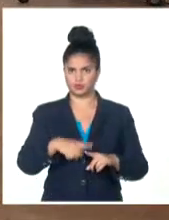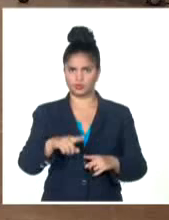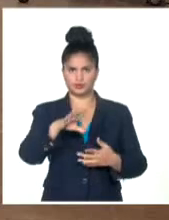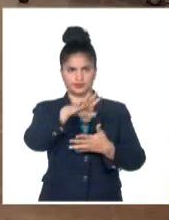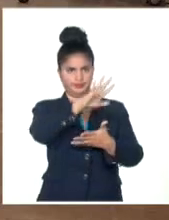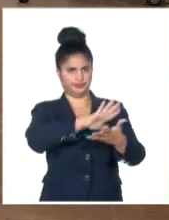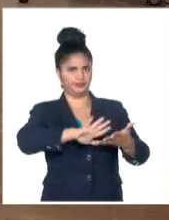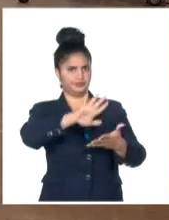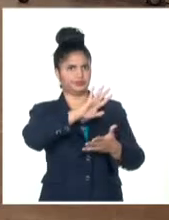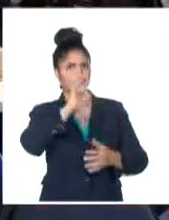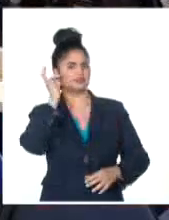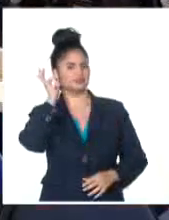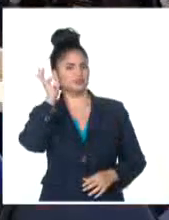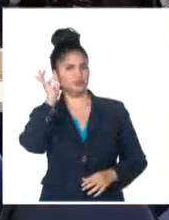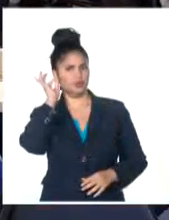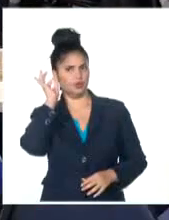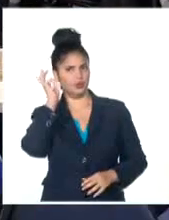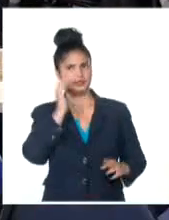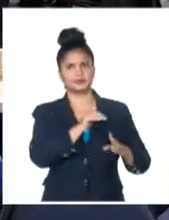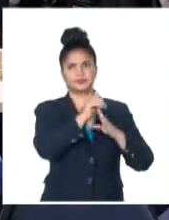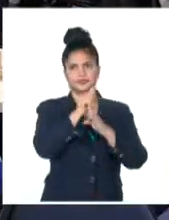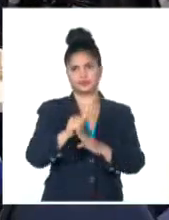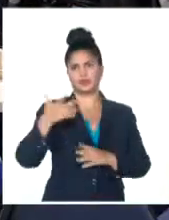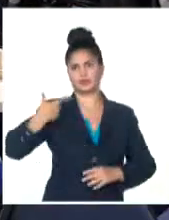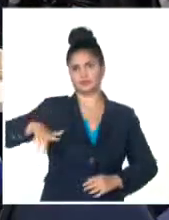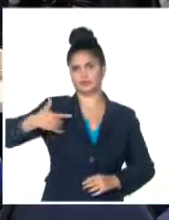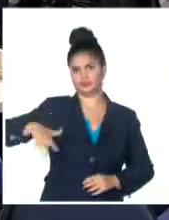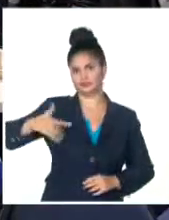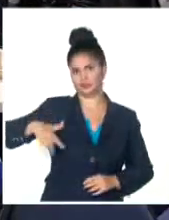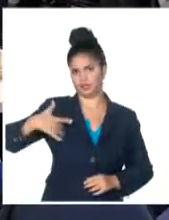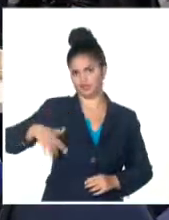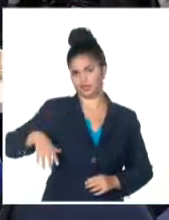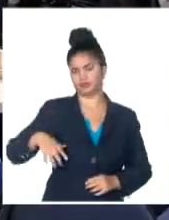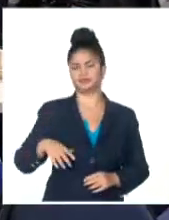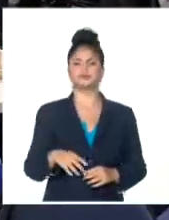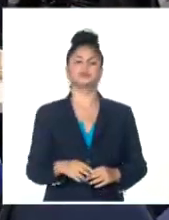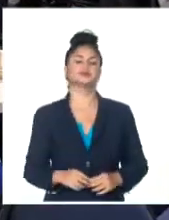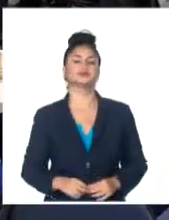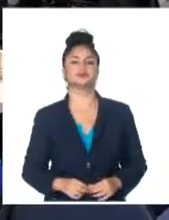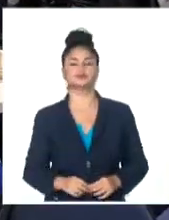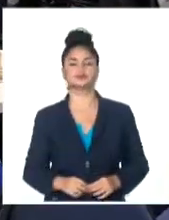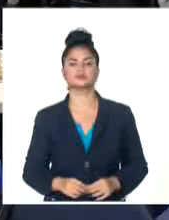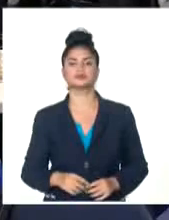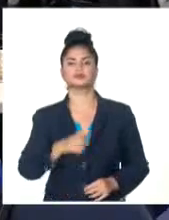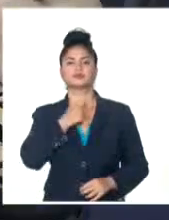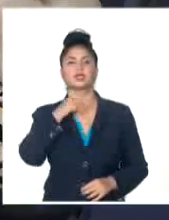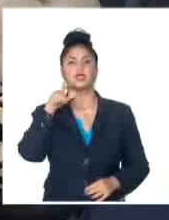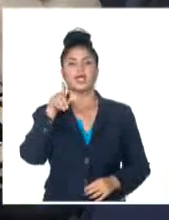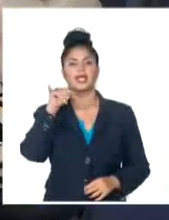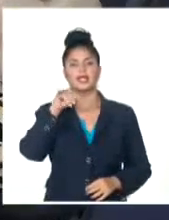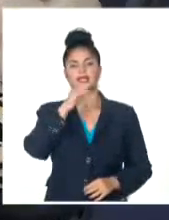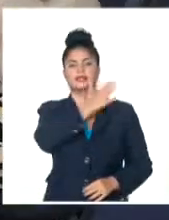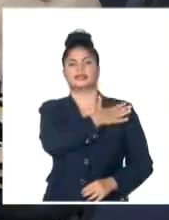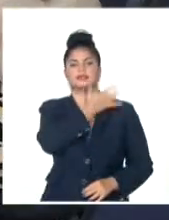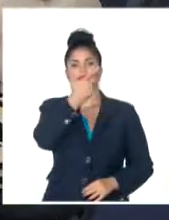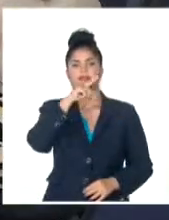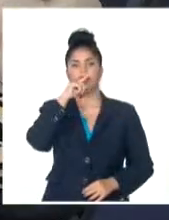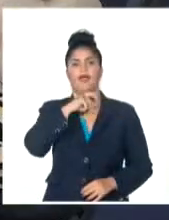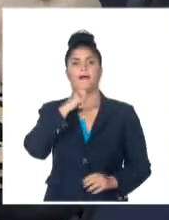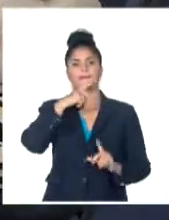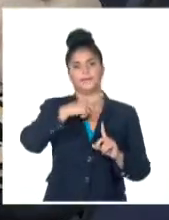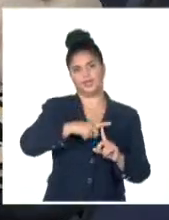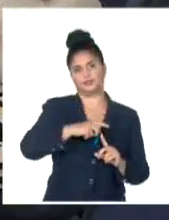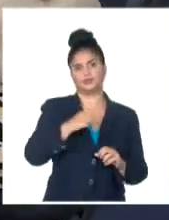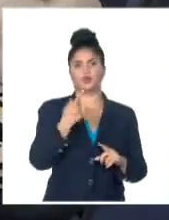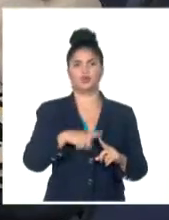femenino, a esta hora se miden la líder argentina Candela Francisco con Lisandra Ordaz, Elizabeth Luis ante la peruana Daisy Cori, Yaribel